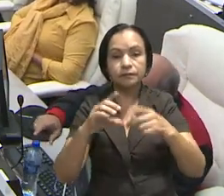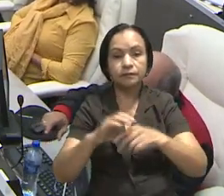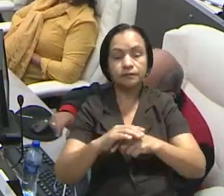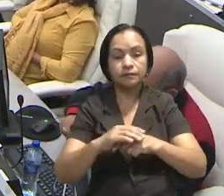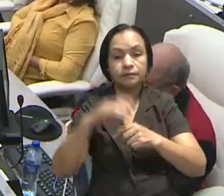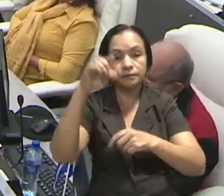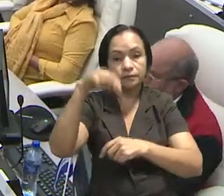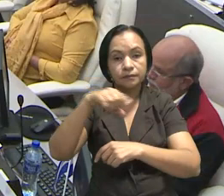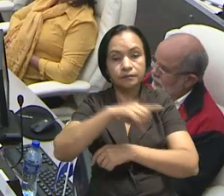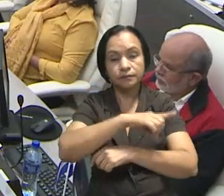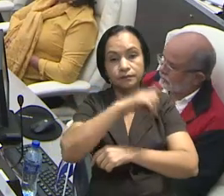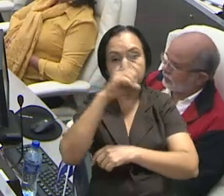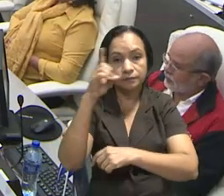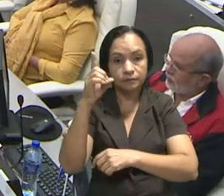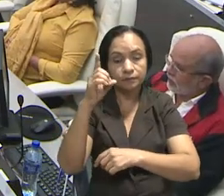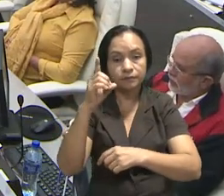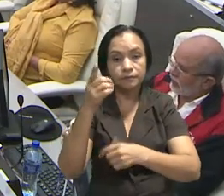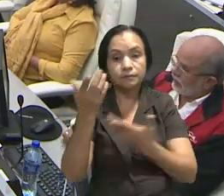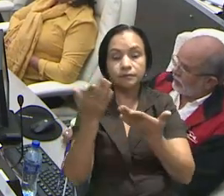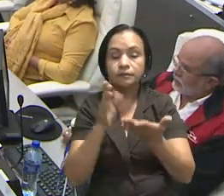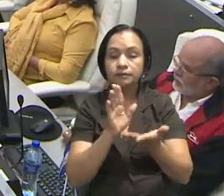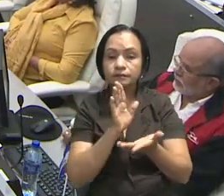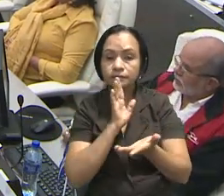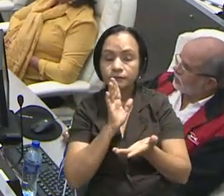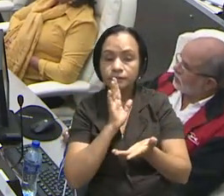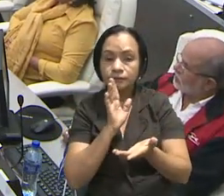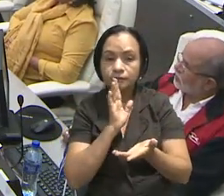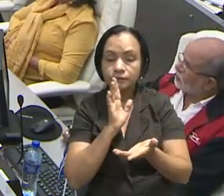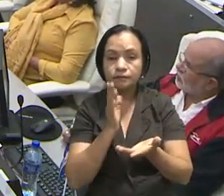Bueno, el día de hoy, mi intervención,